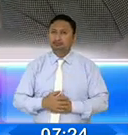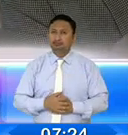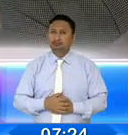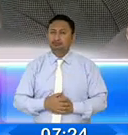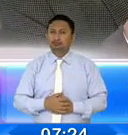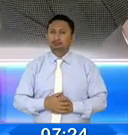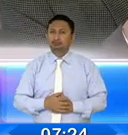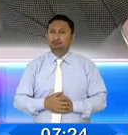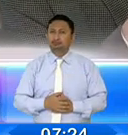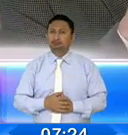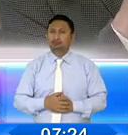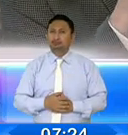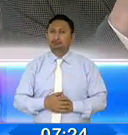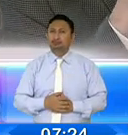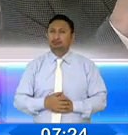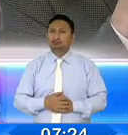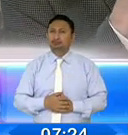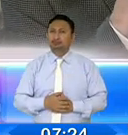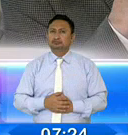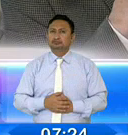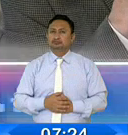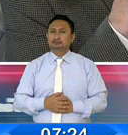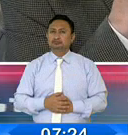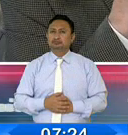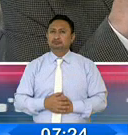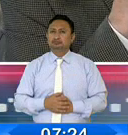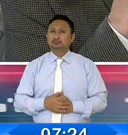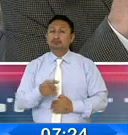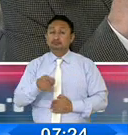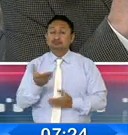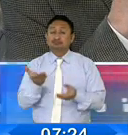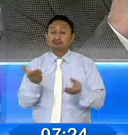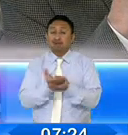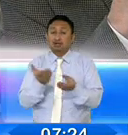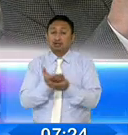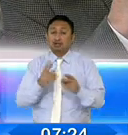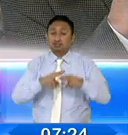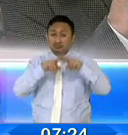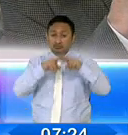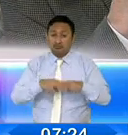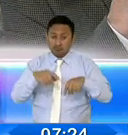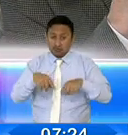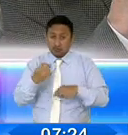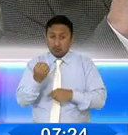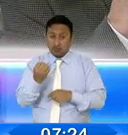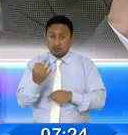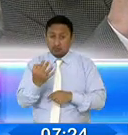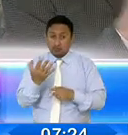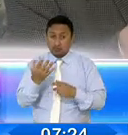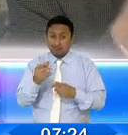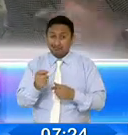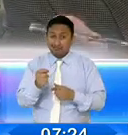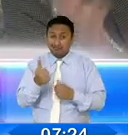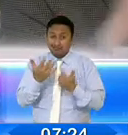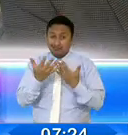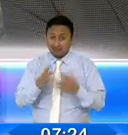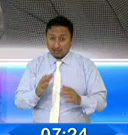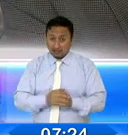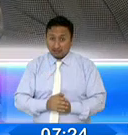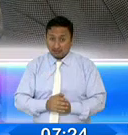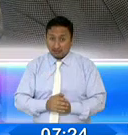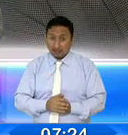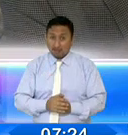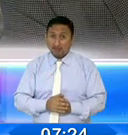acabando las actas de escrutinio, el conteo ya se está acabando a nivel del país. Pero la tienen que proclamar. Hay